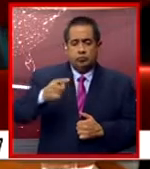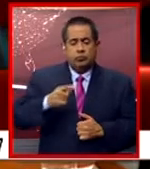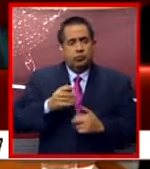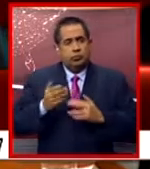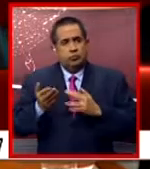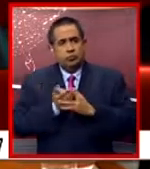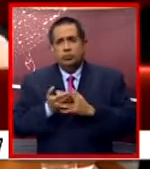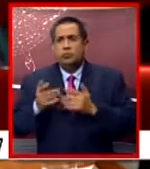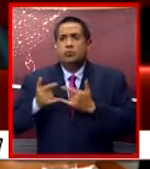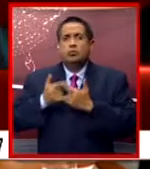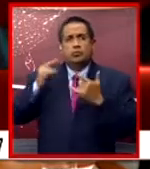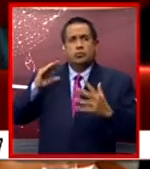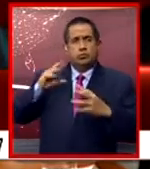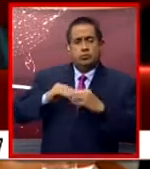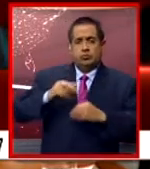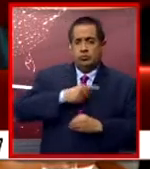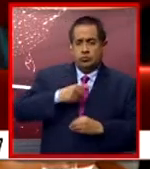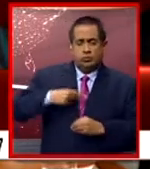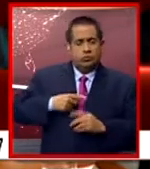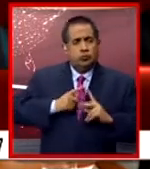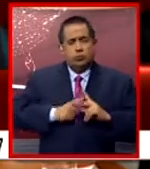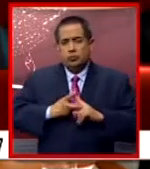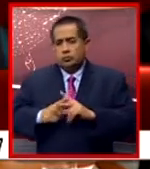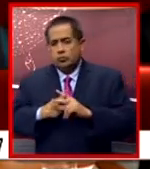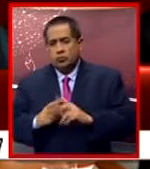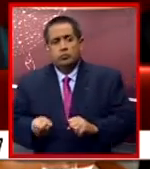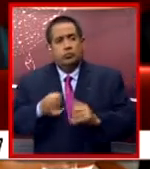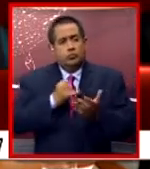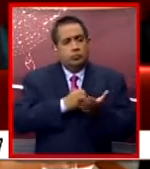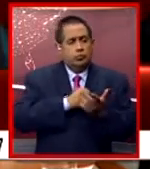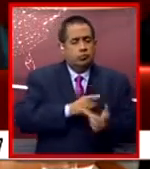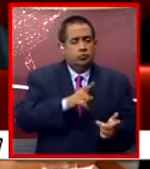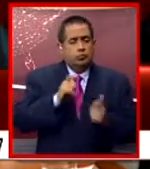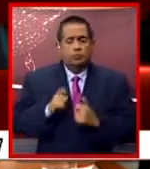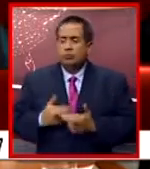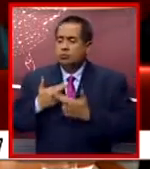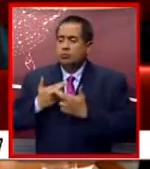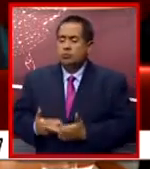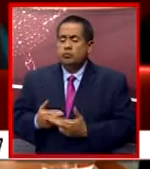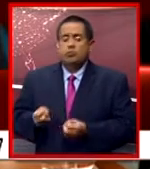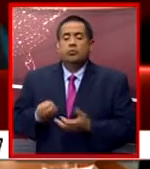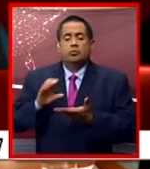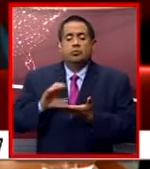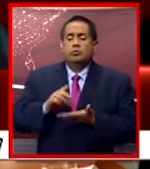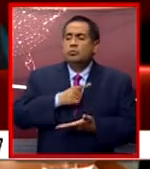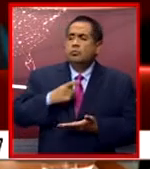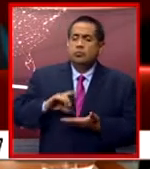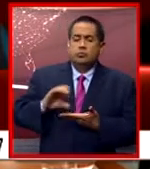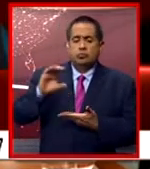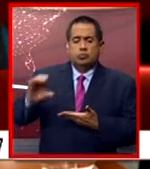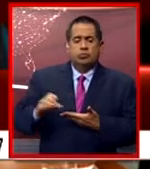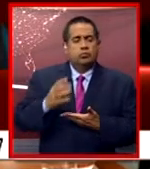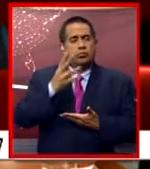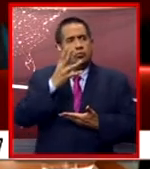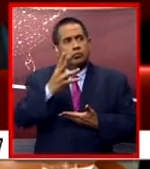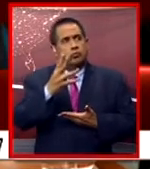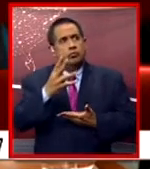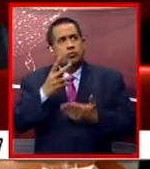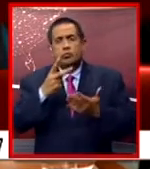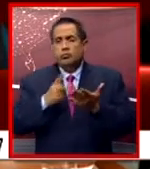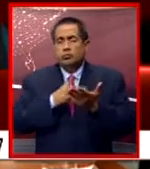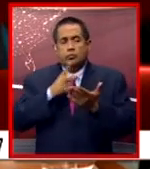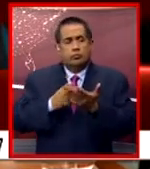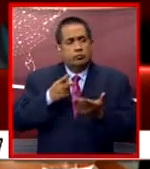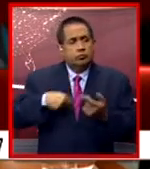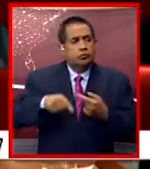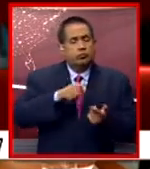saldo histórico de deuda entre nuestros ingresos tributarios, quedaba que la deuda equivalía a 4,5 veces nuestros ingresos